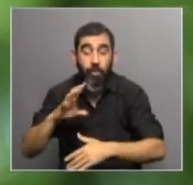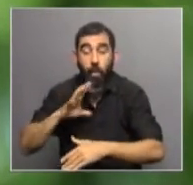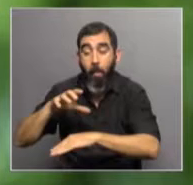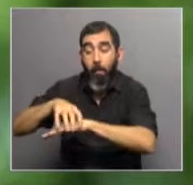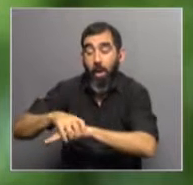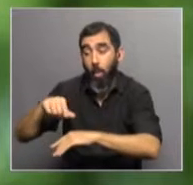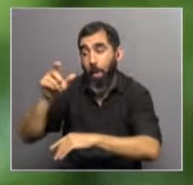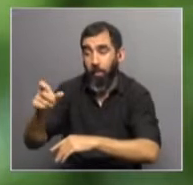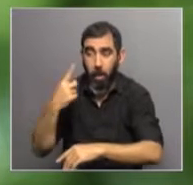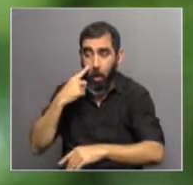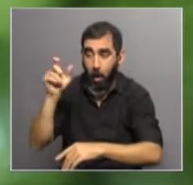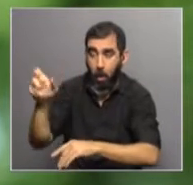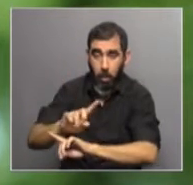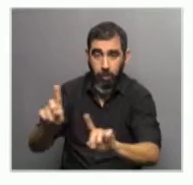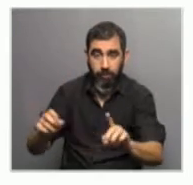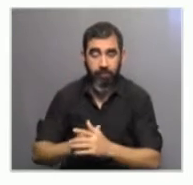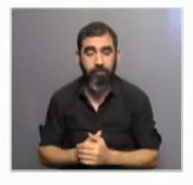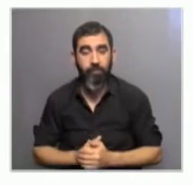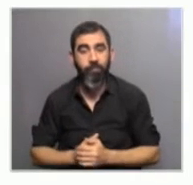mano de un extraño.